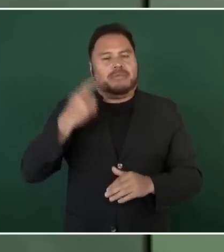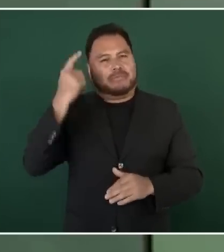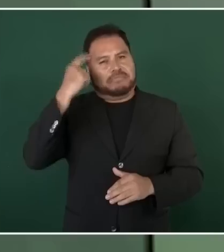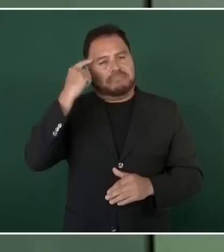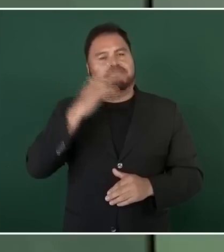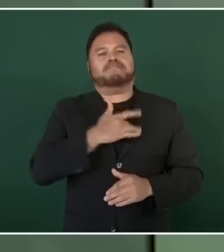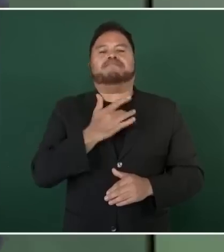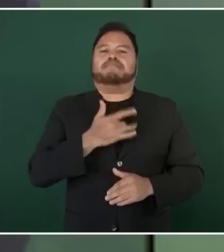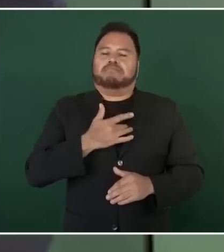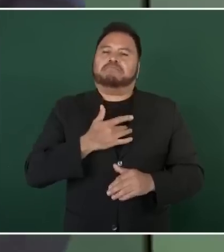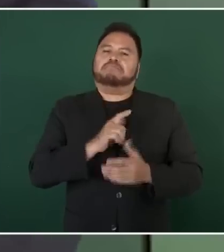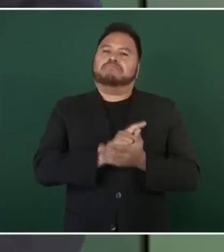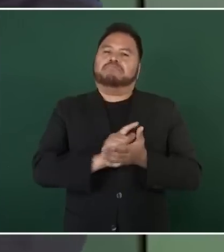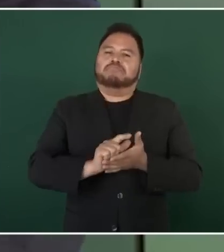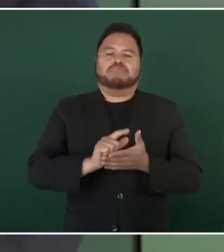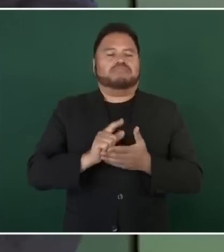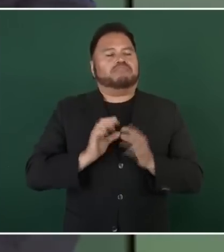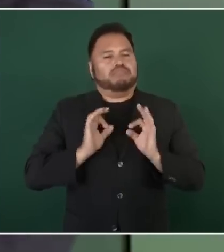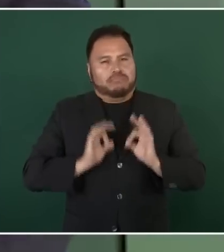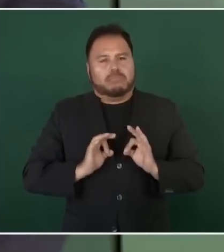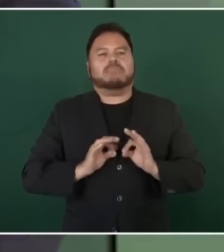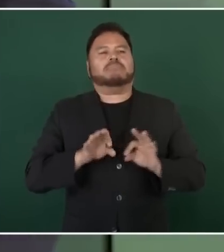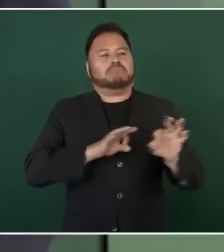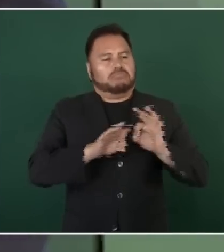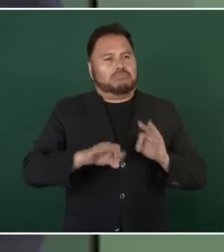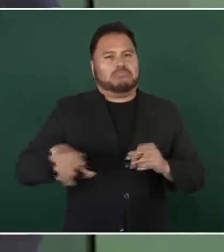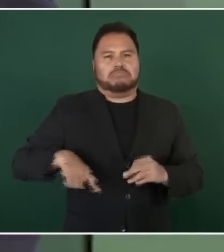conciencia tranquila, con el deber cumplido.